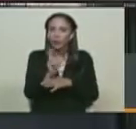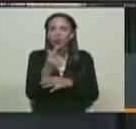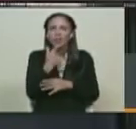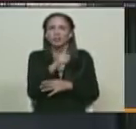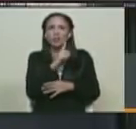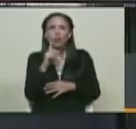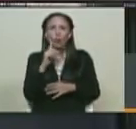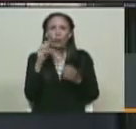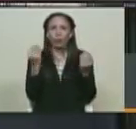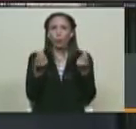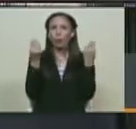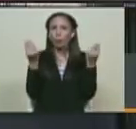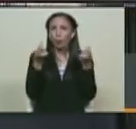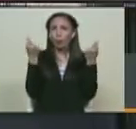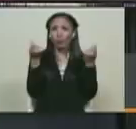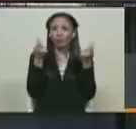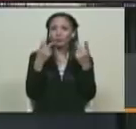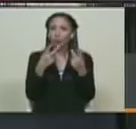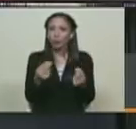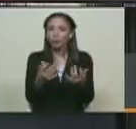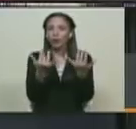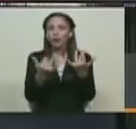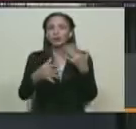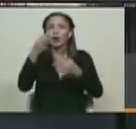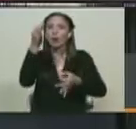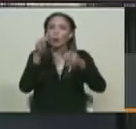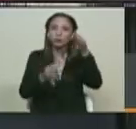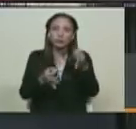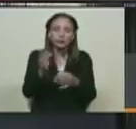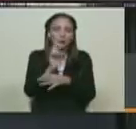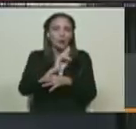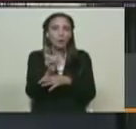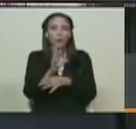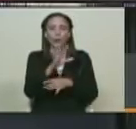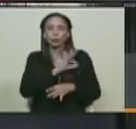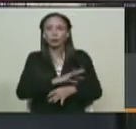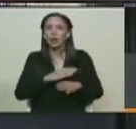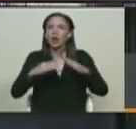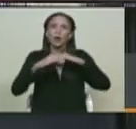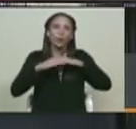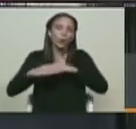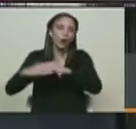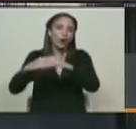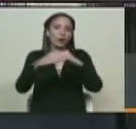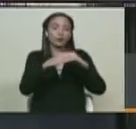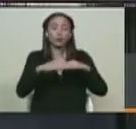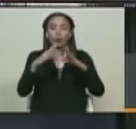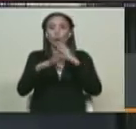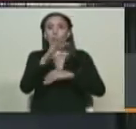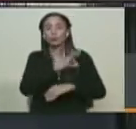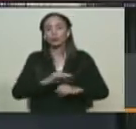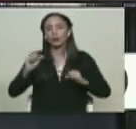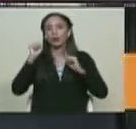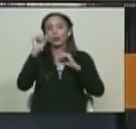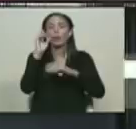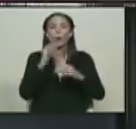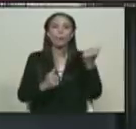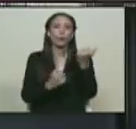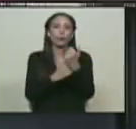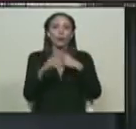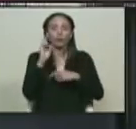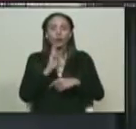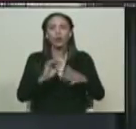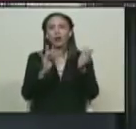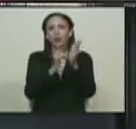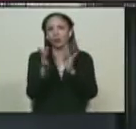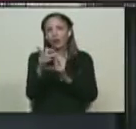no es populismo, esto es justicia social, igualdad social, socialismo bolivariano y